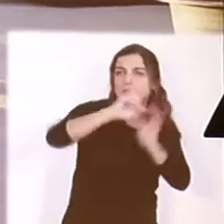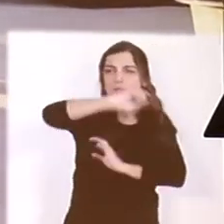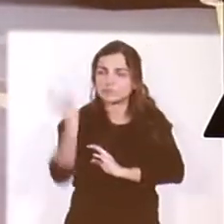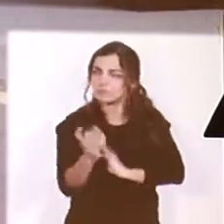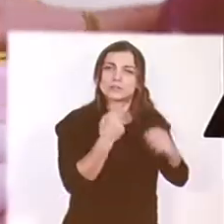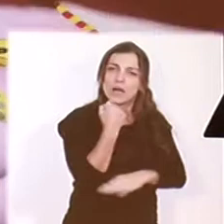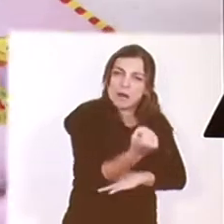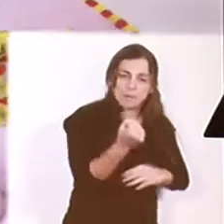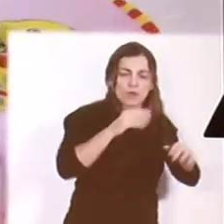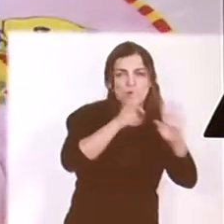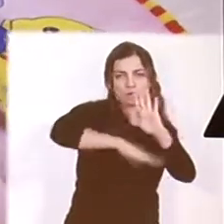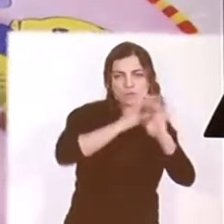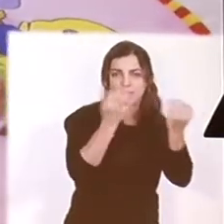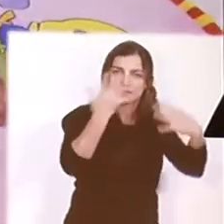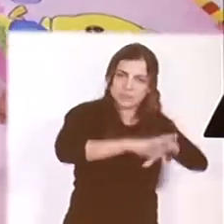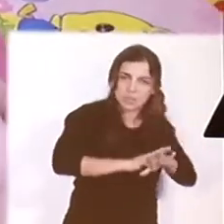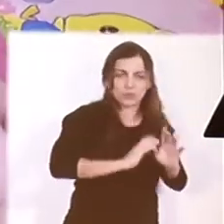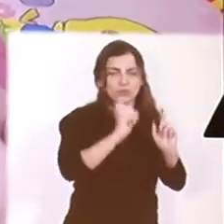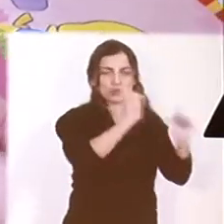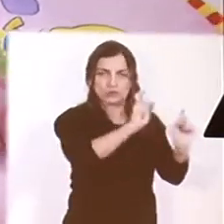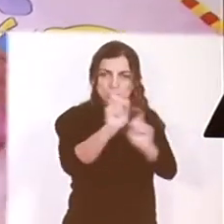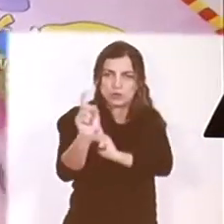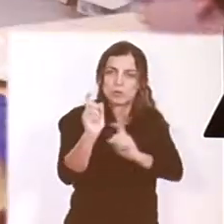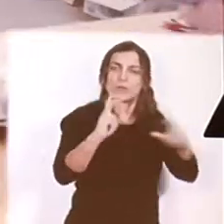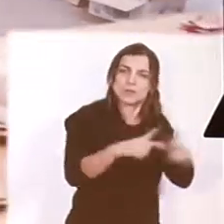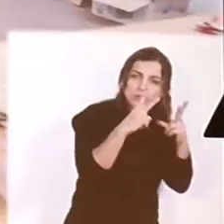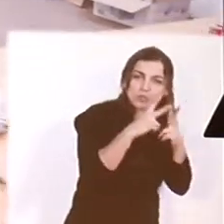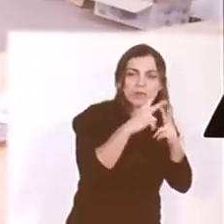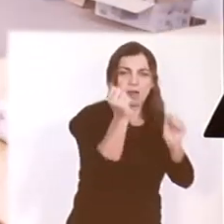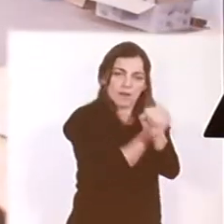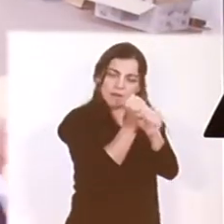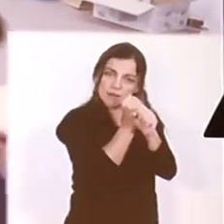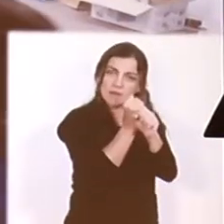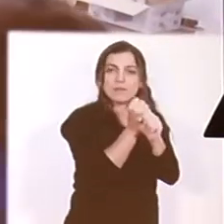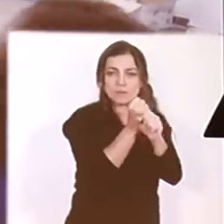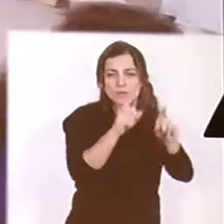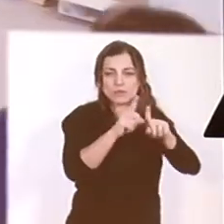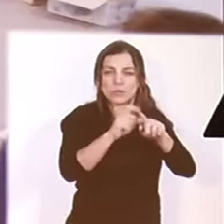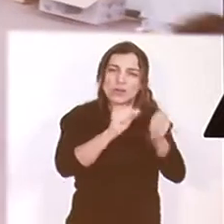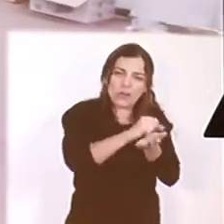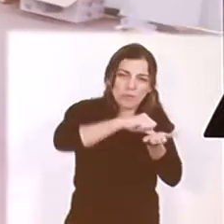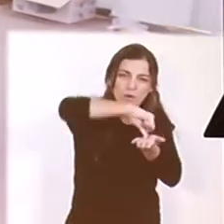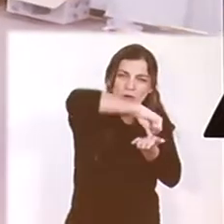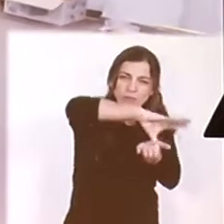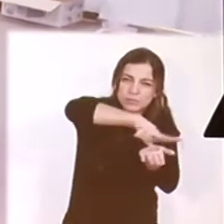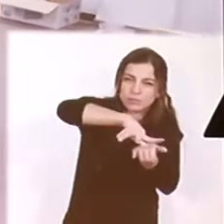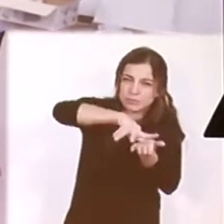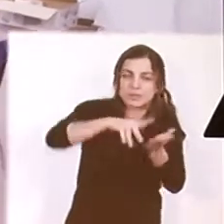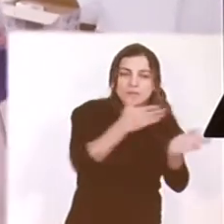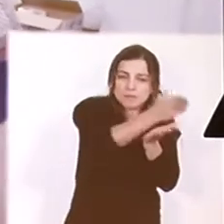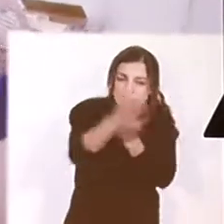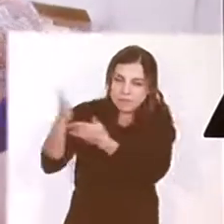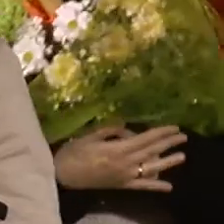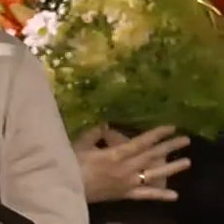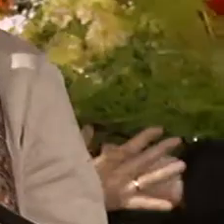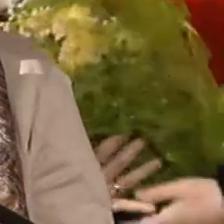Ayala, cofundadora del centro Da un Caminar, además de firme luchadora por la calidad de vida de las personas con discapacidad intelectual.